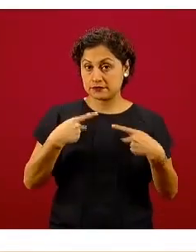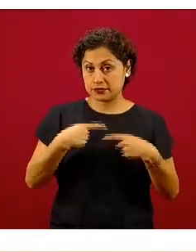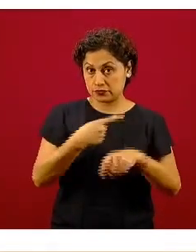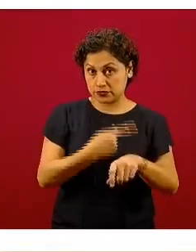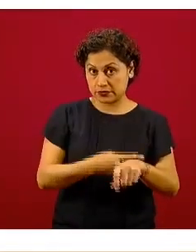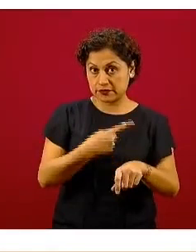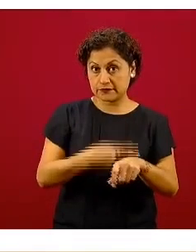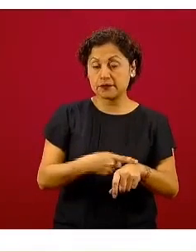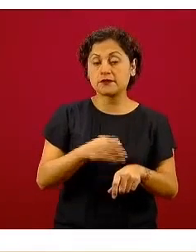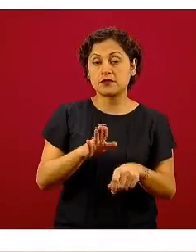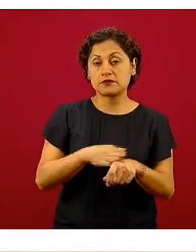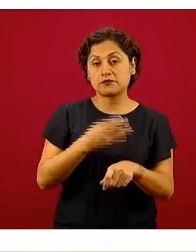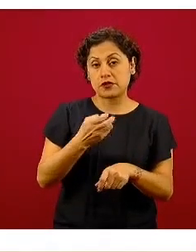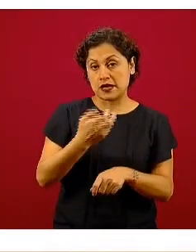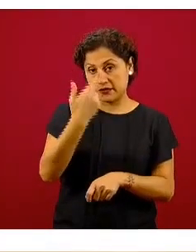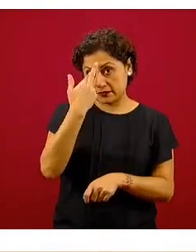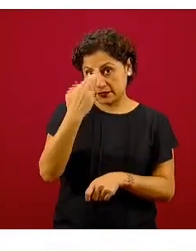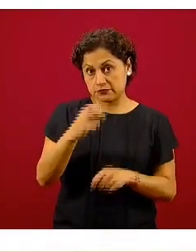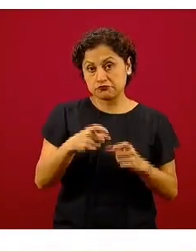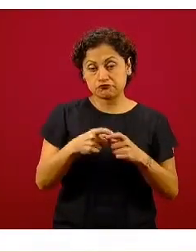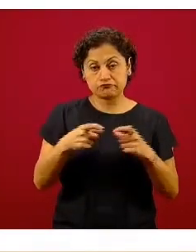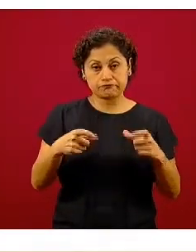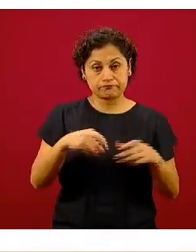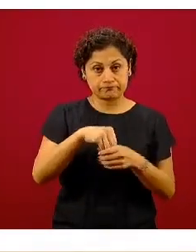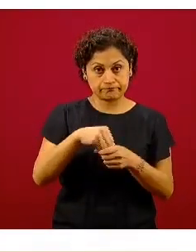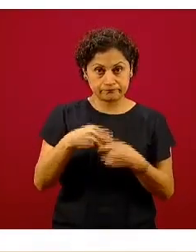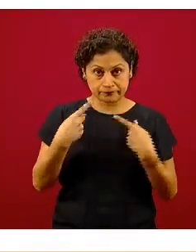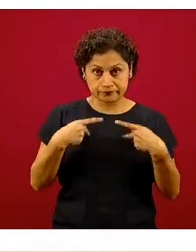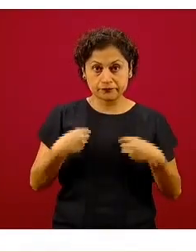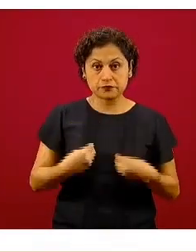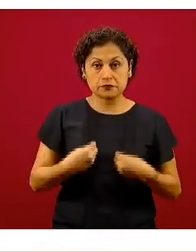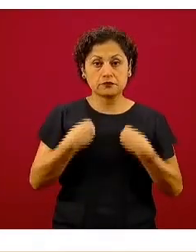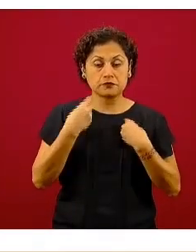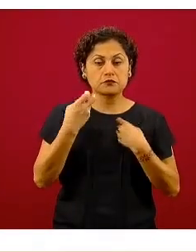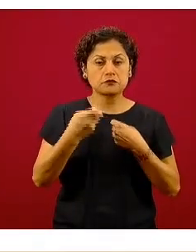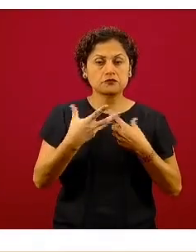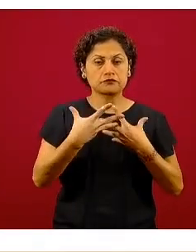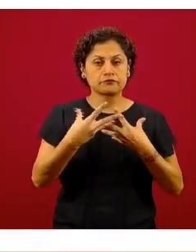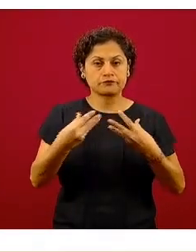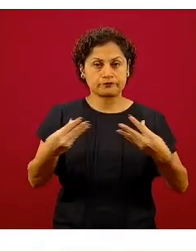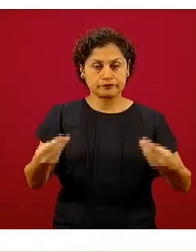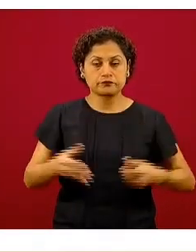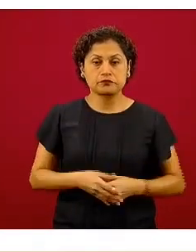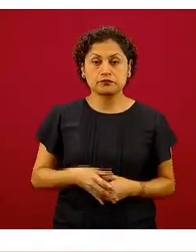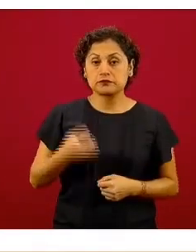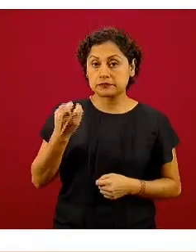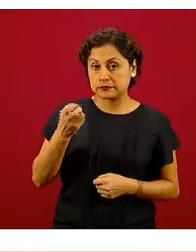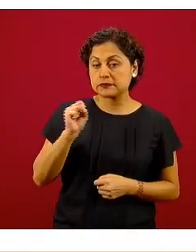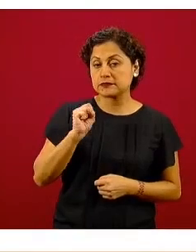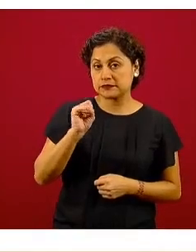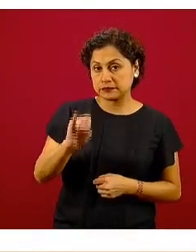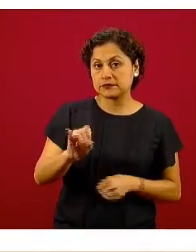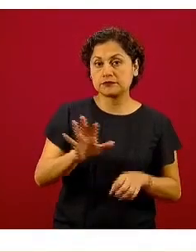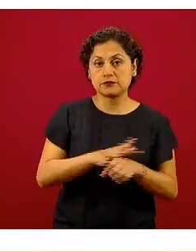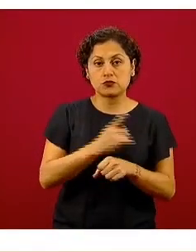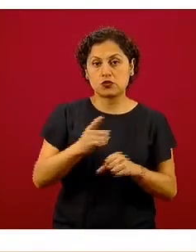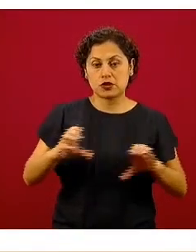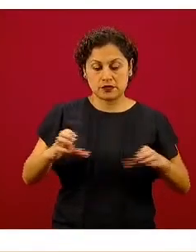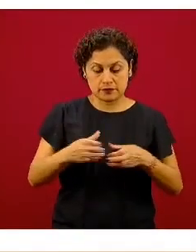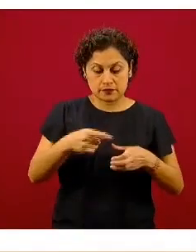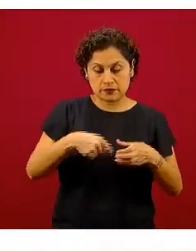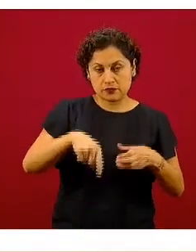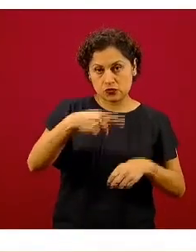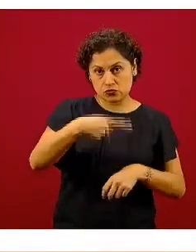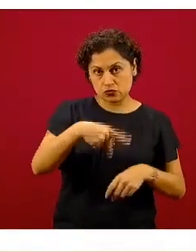se mantienen a la cabeza de la transmisión, y aquí sí lo podemos comparar porque estamos en una base poblacional. Veamos